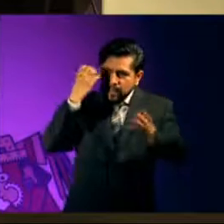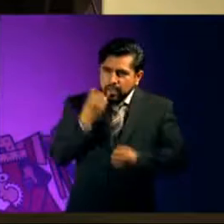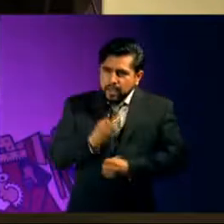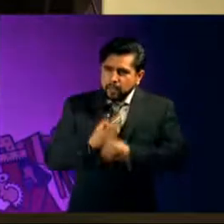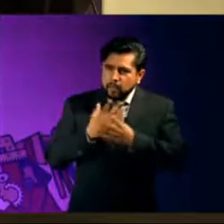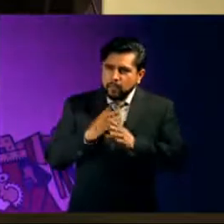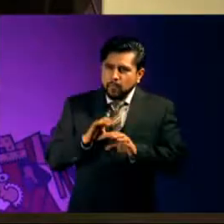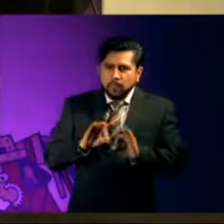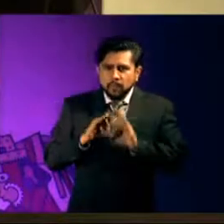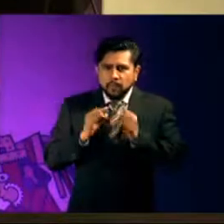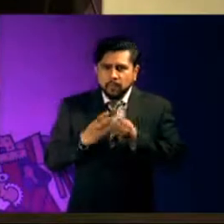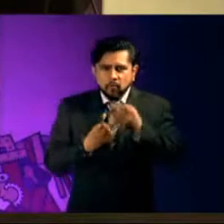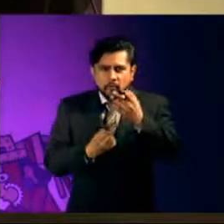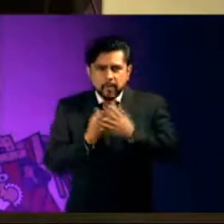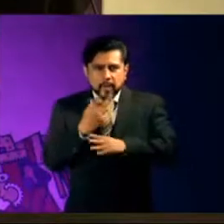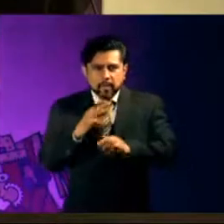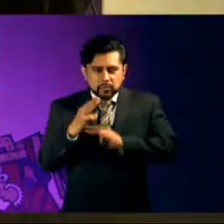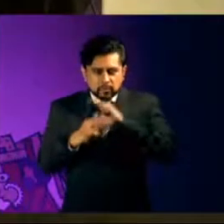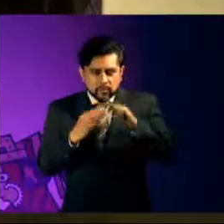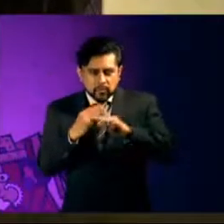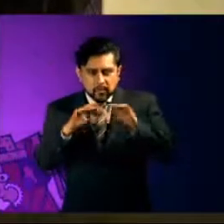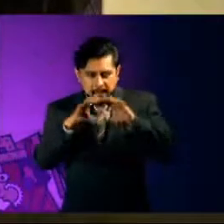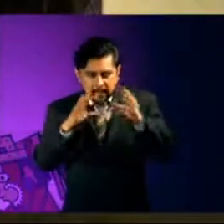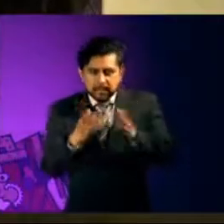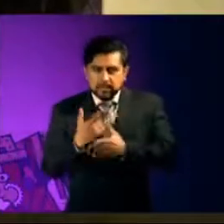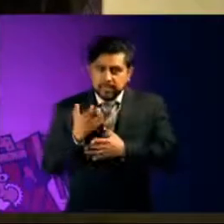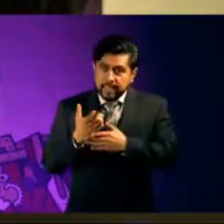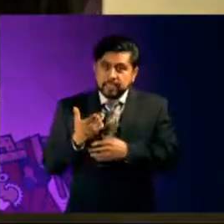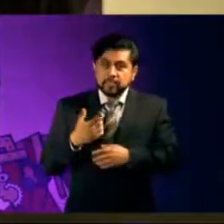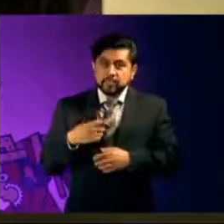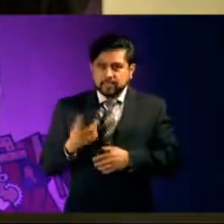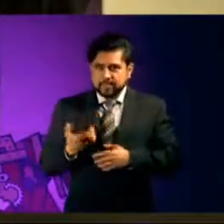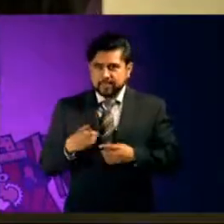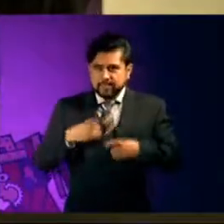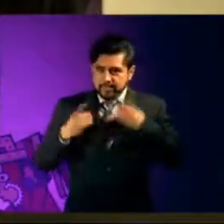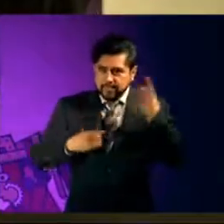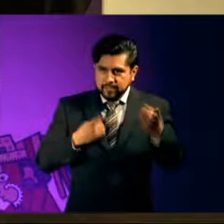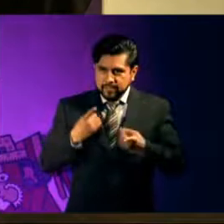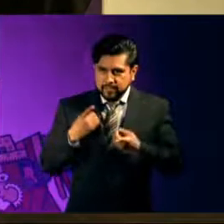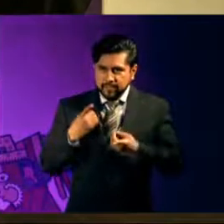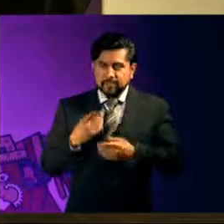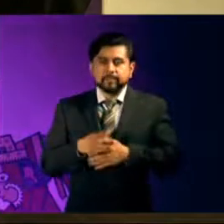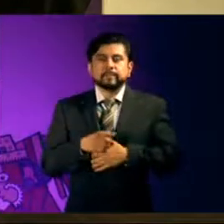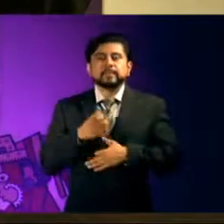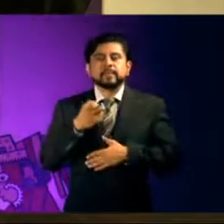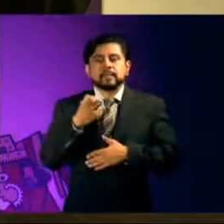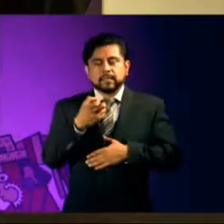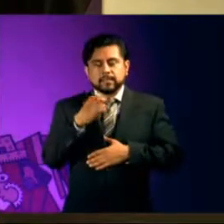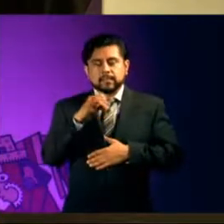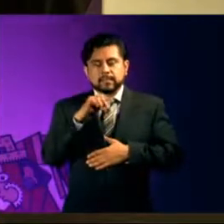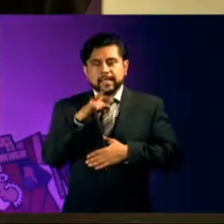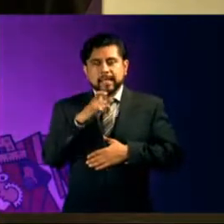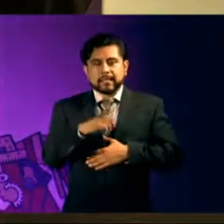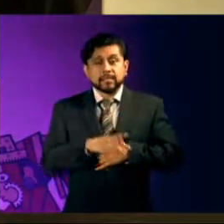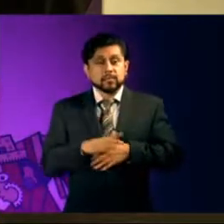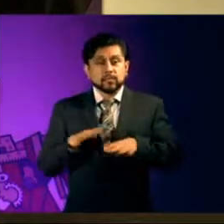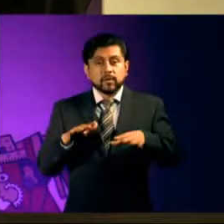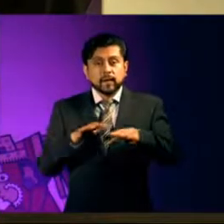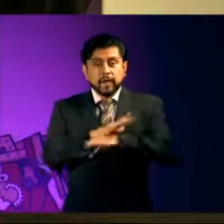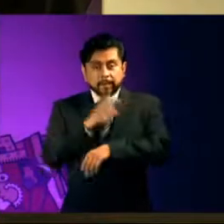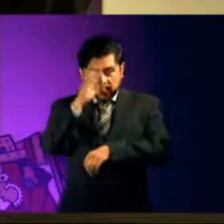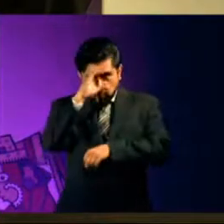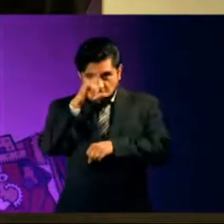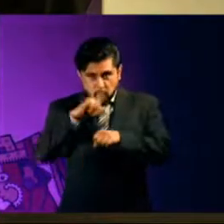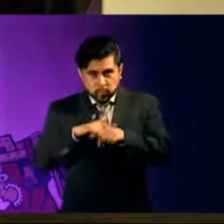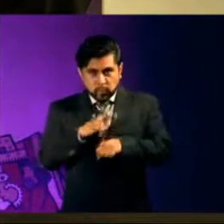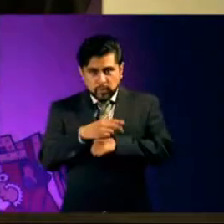y siempre imaginaron otro mundo posible es muy entretenido exacto es que ese es otro de los cambios culturales que no